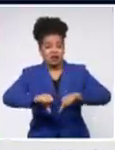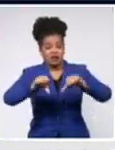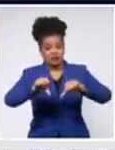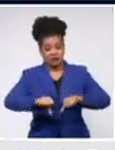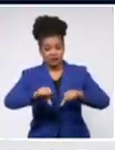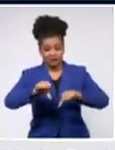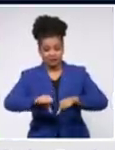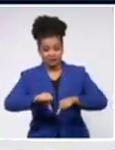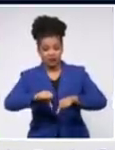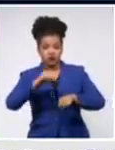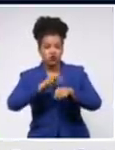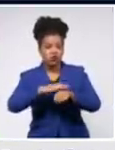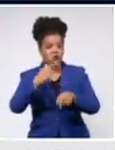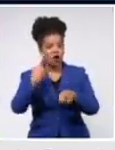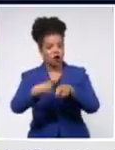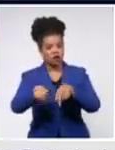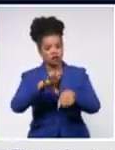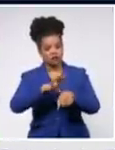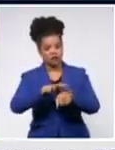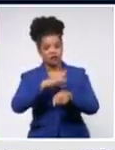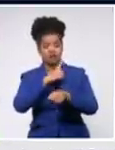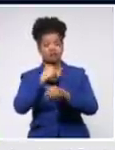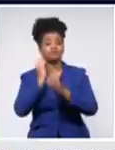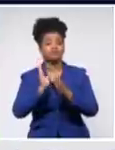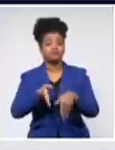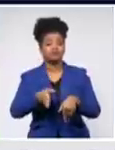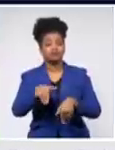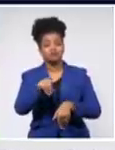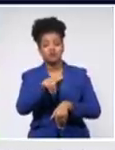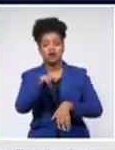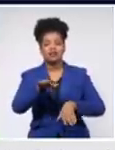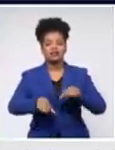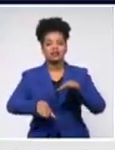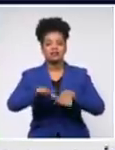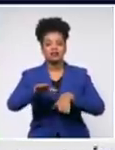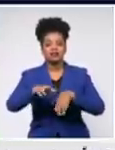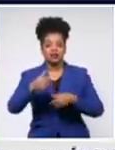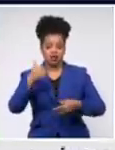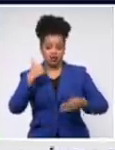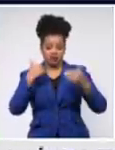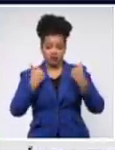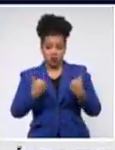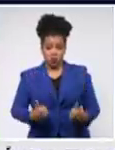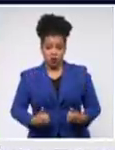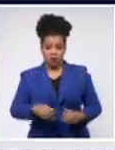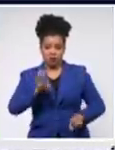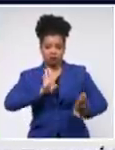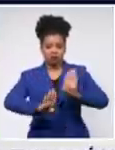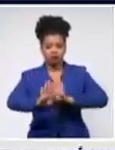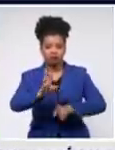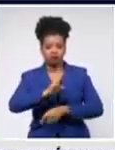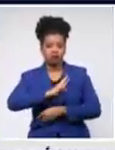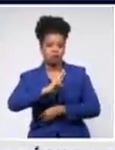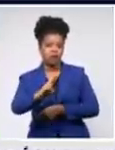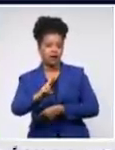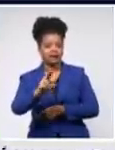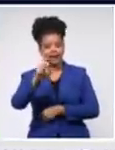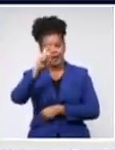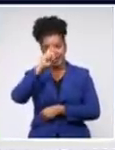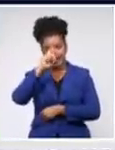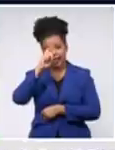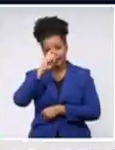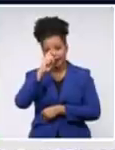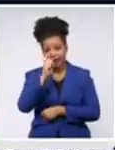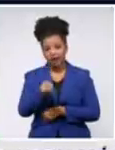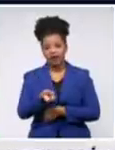que lamentablemente fallezca, depende también de la existencia. La edad influyen